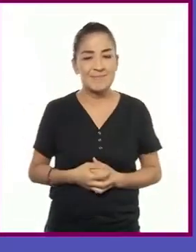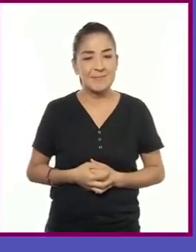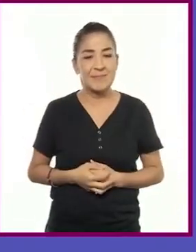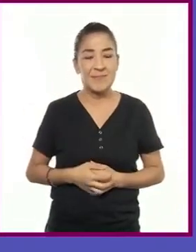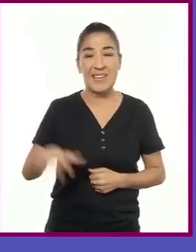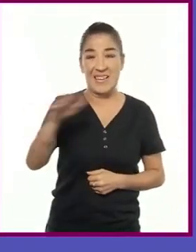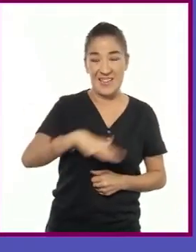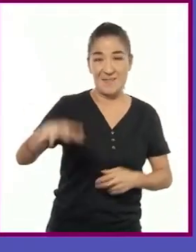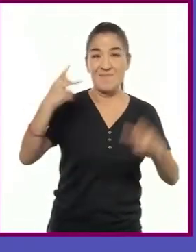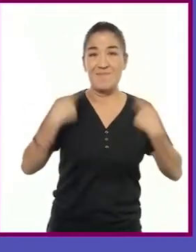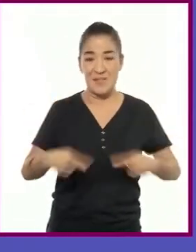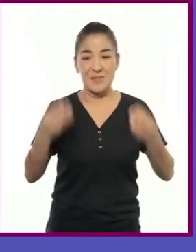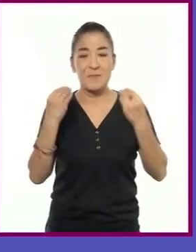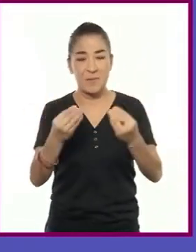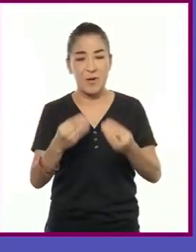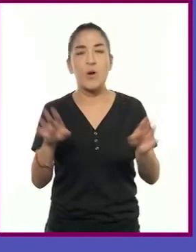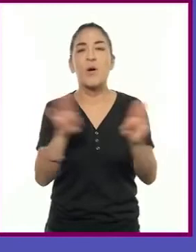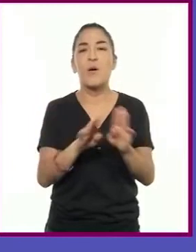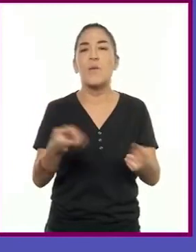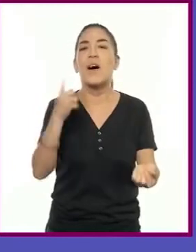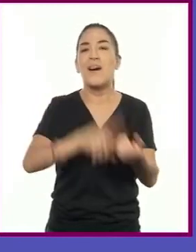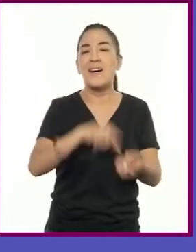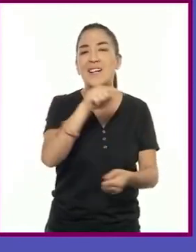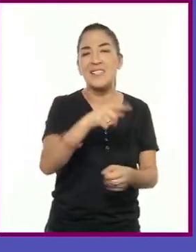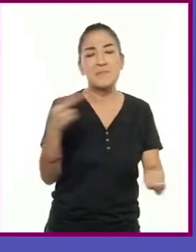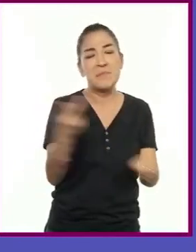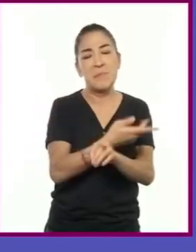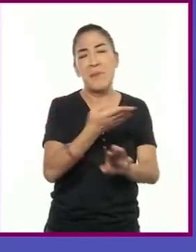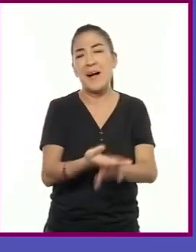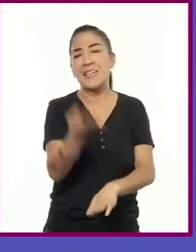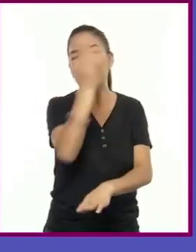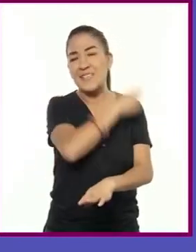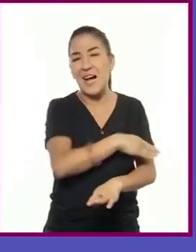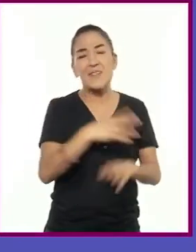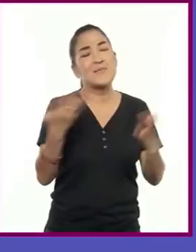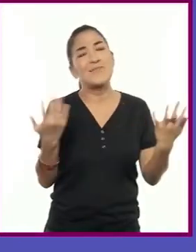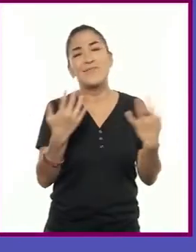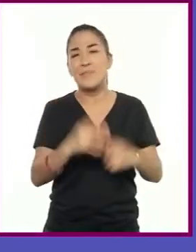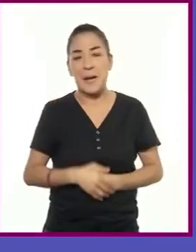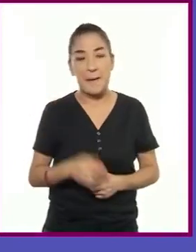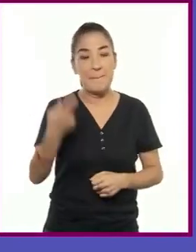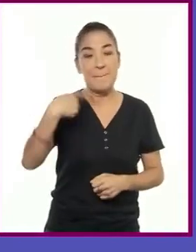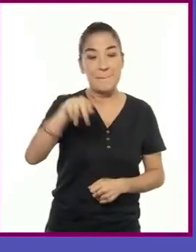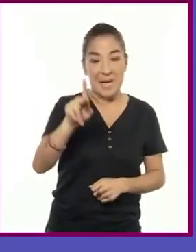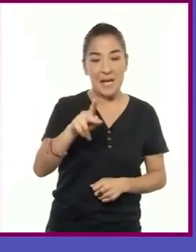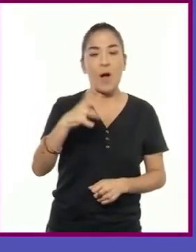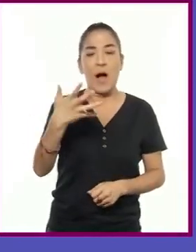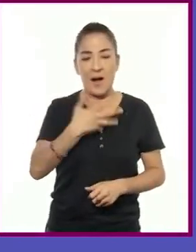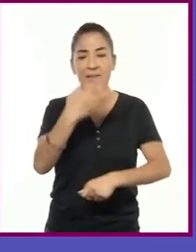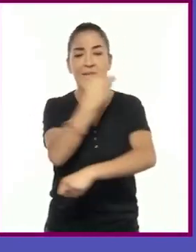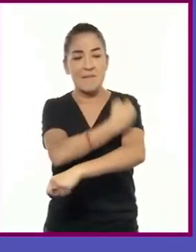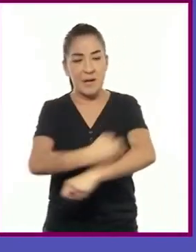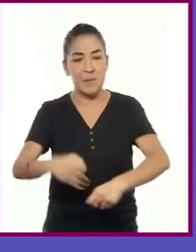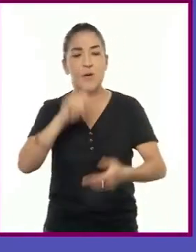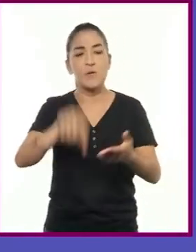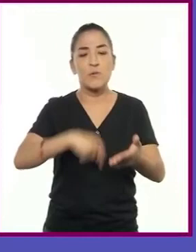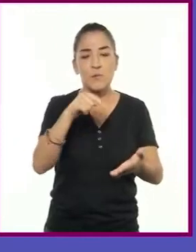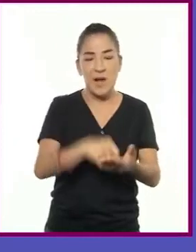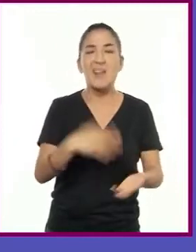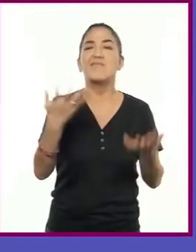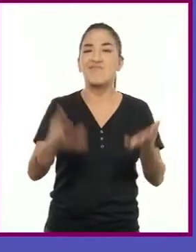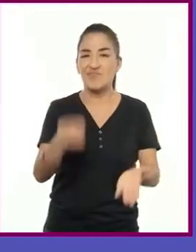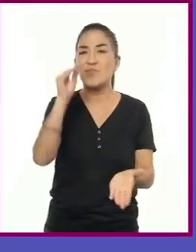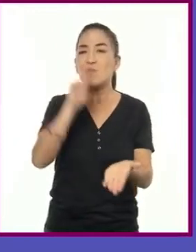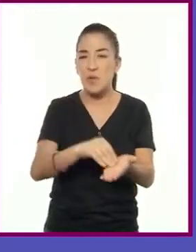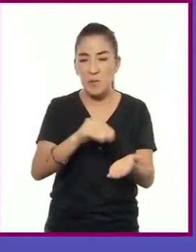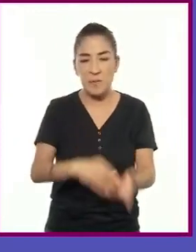Para muchos, parece que esto pertenece al pasado más remoto. Sin embargo, existen familias y lugares donde todavía